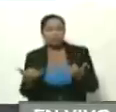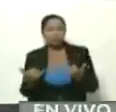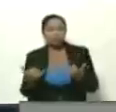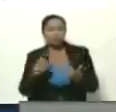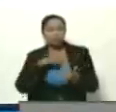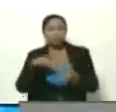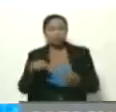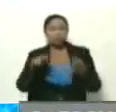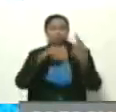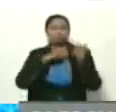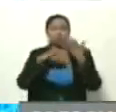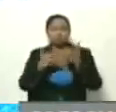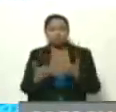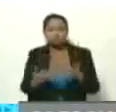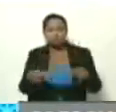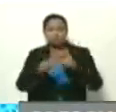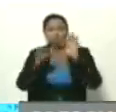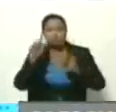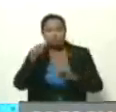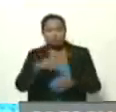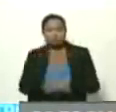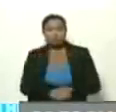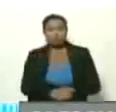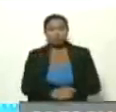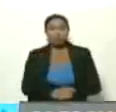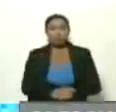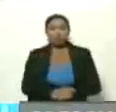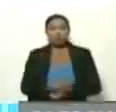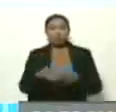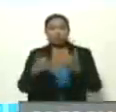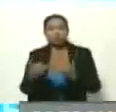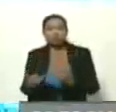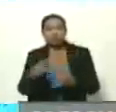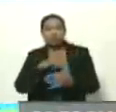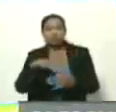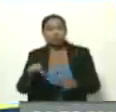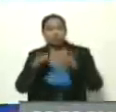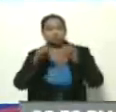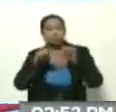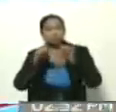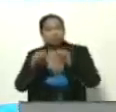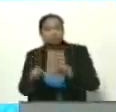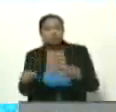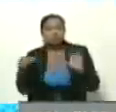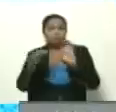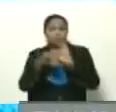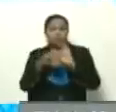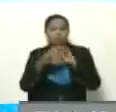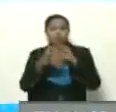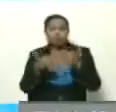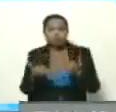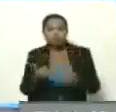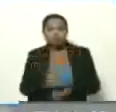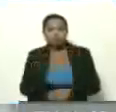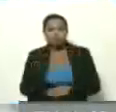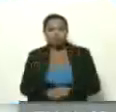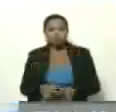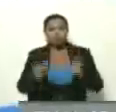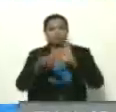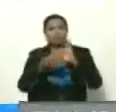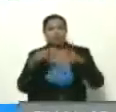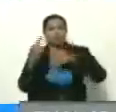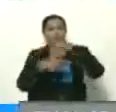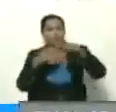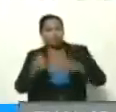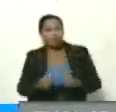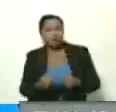Nuestra tarea ahora, en estos momentos, es mantener la unidad revolucionaria, todo